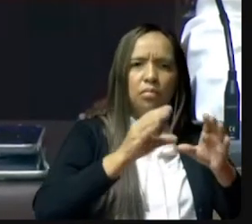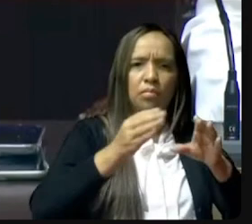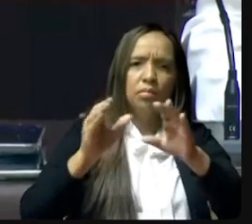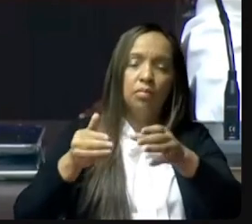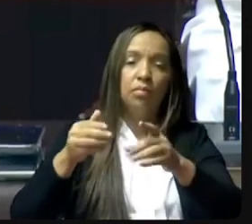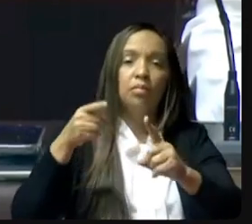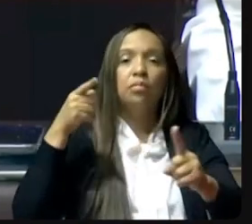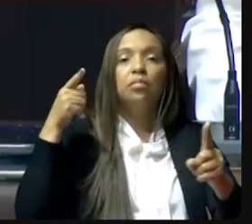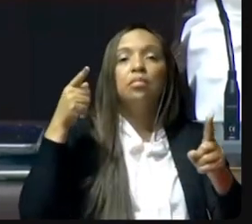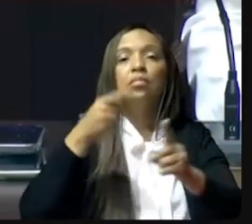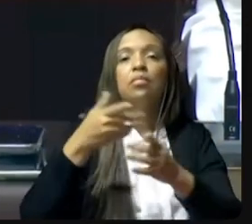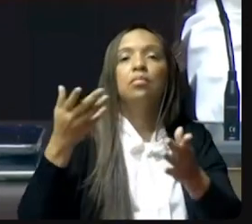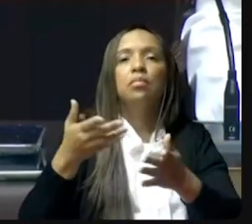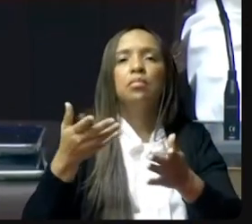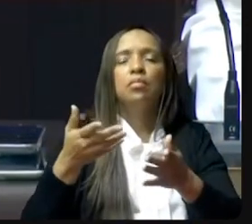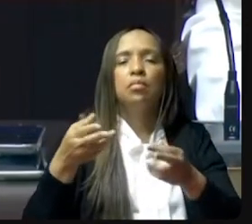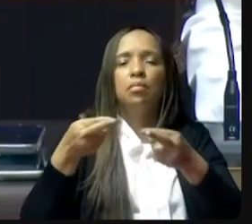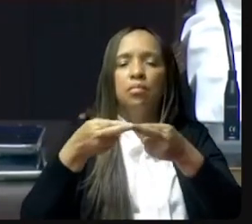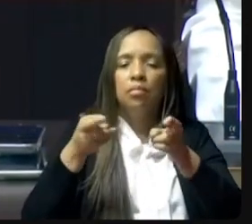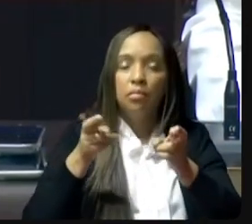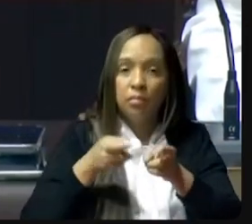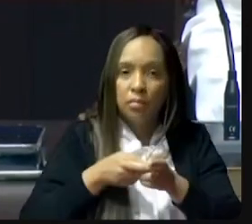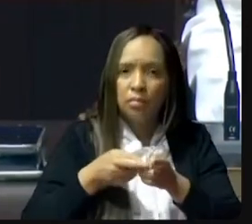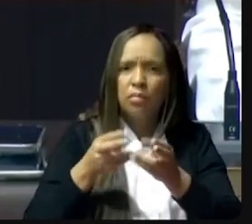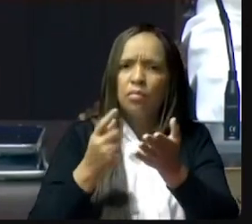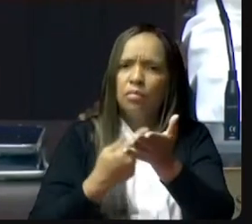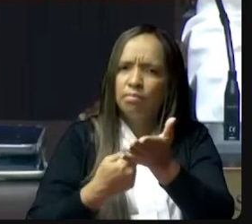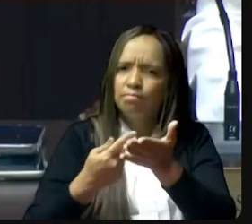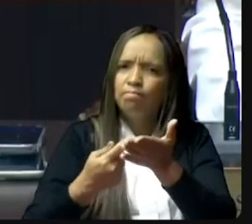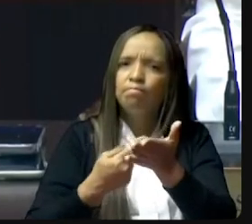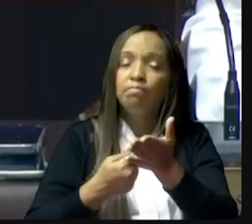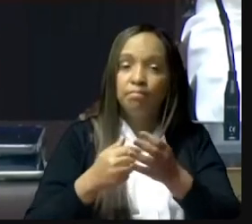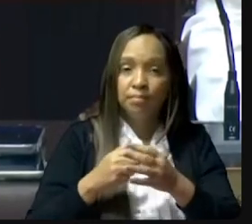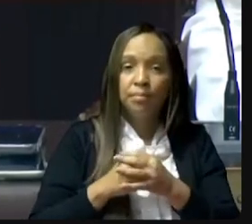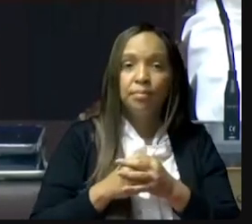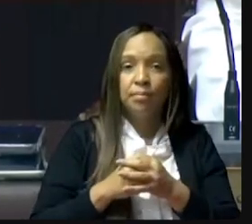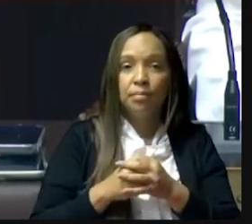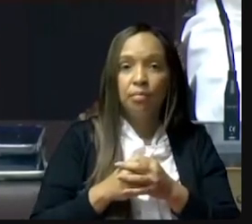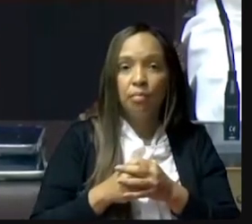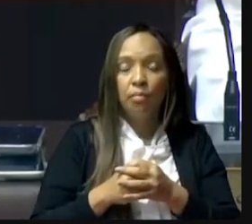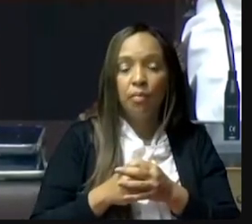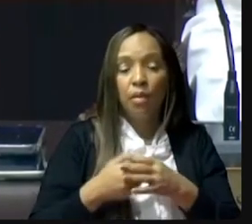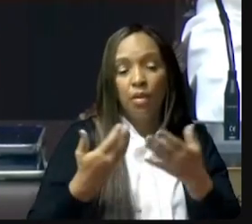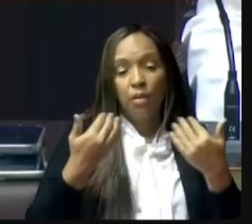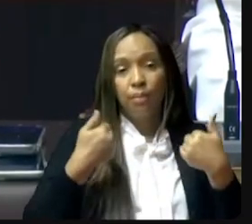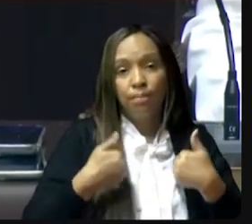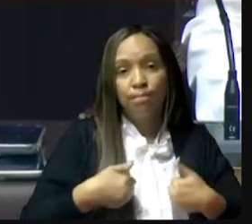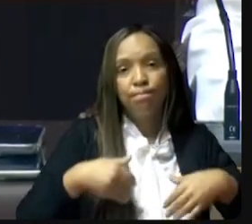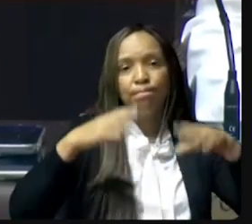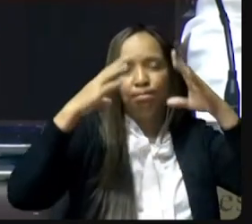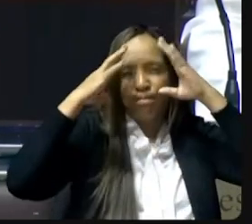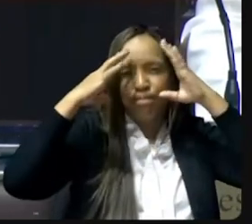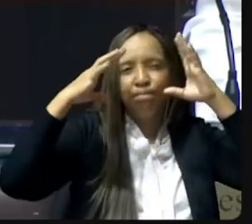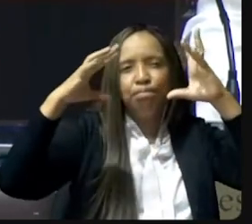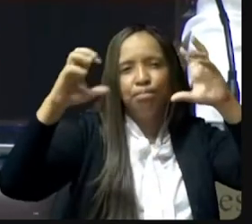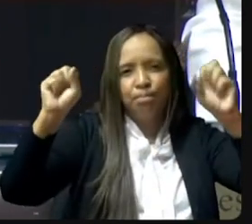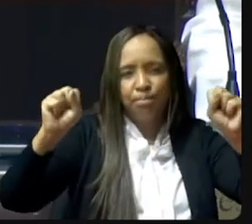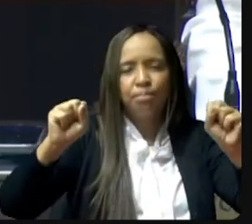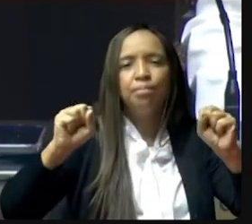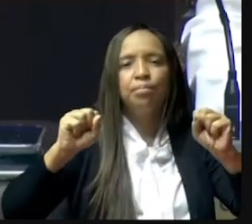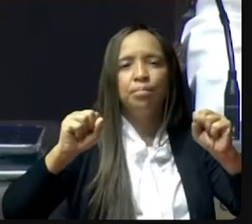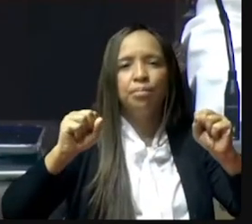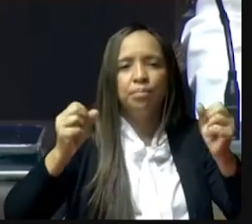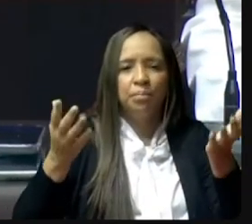como presidente de la cámara reitero me toca coordinar eh los trabajos siempre